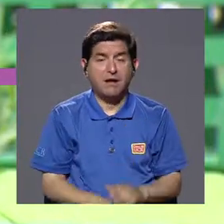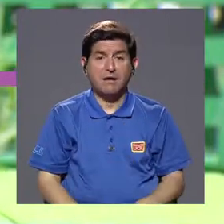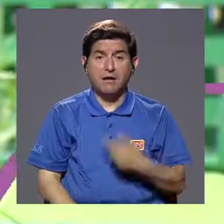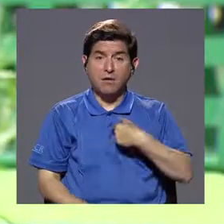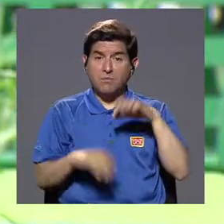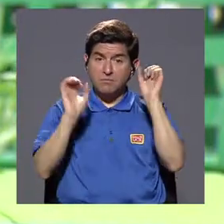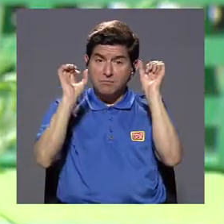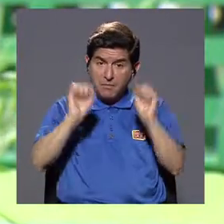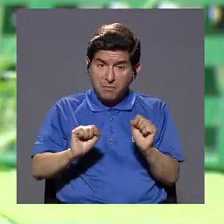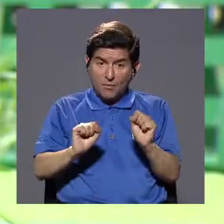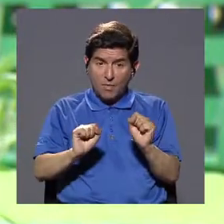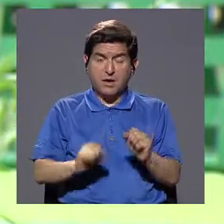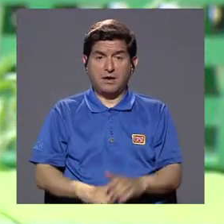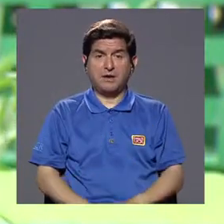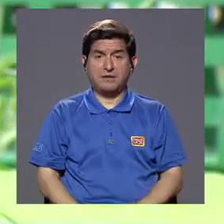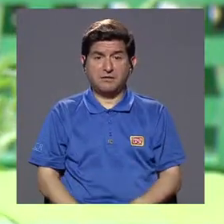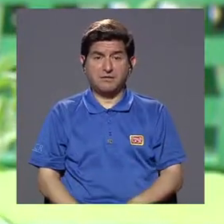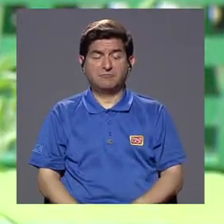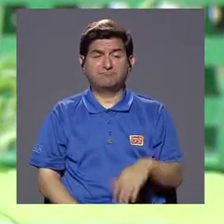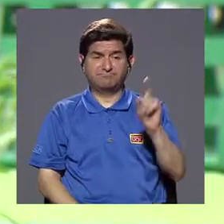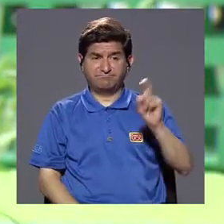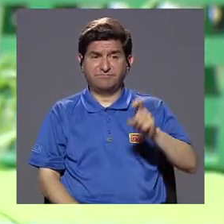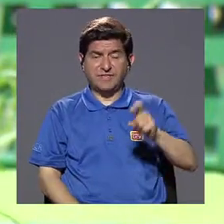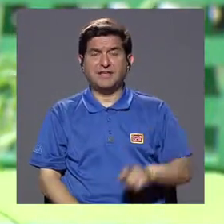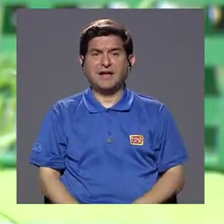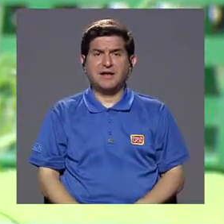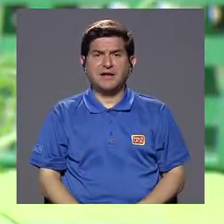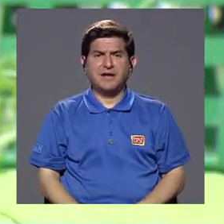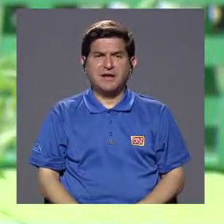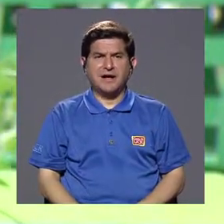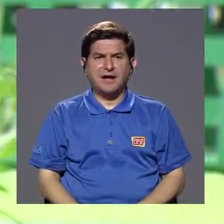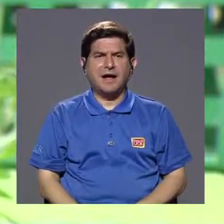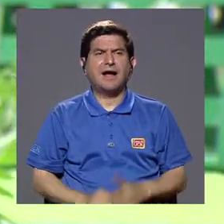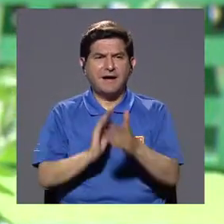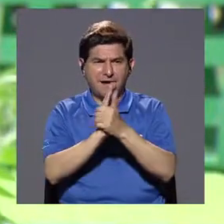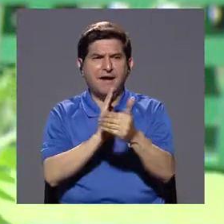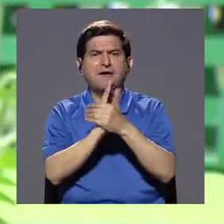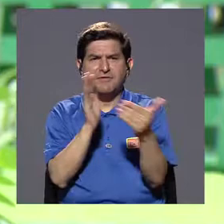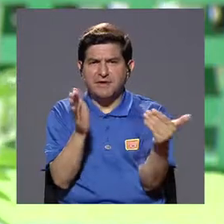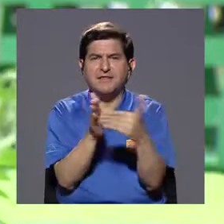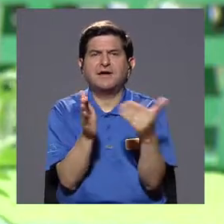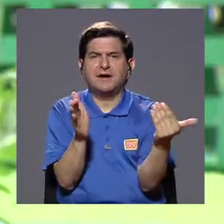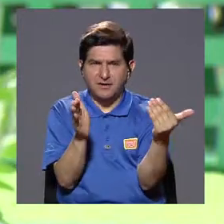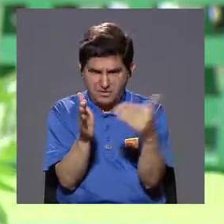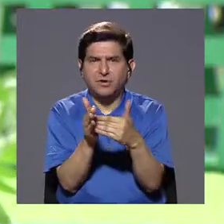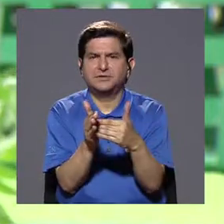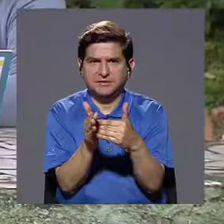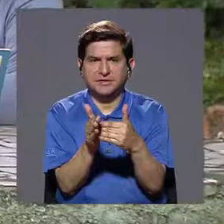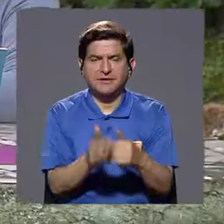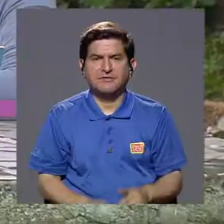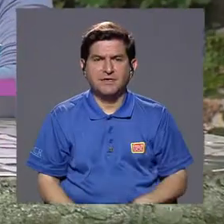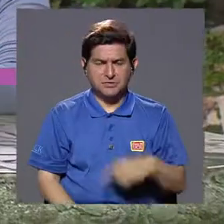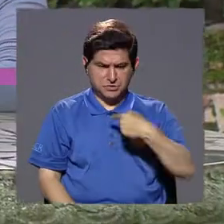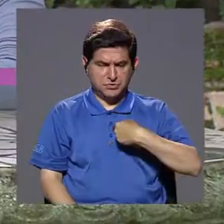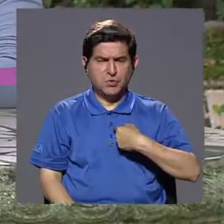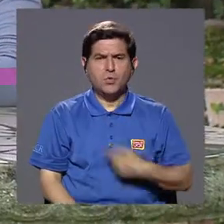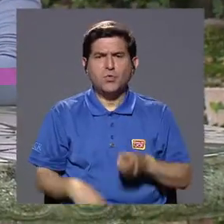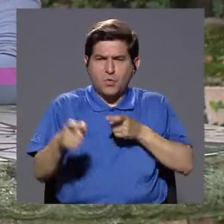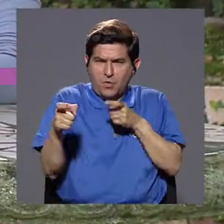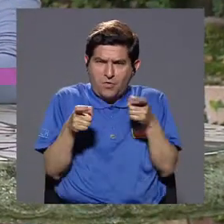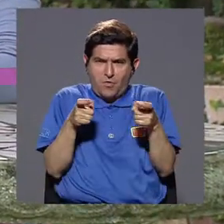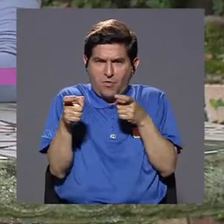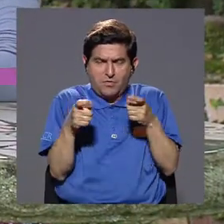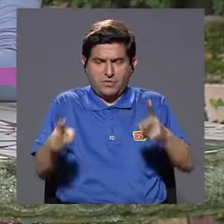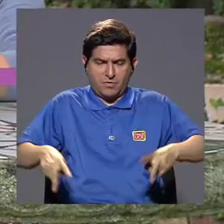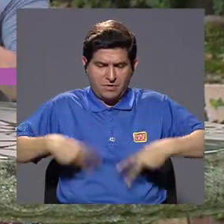recuperar cierta capacidad de tomar ciertas riendas de la vida de uno generalmente la